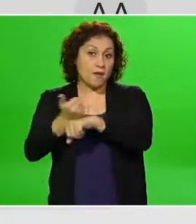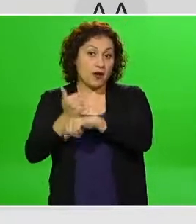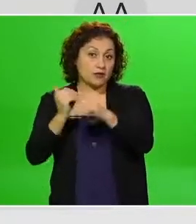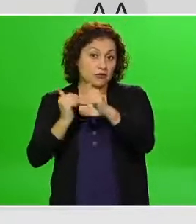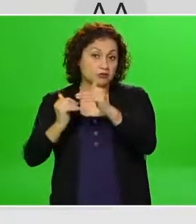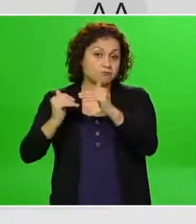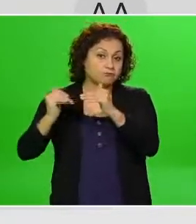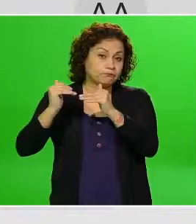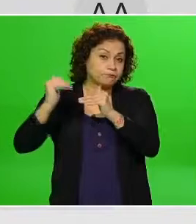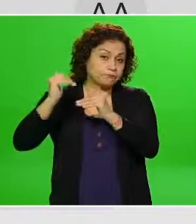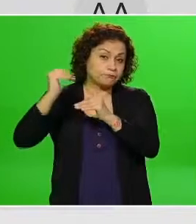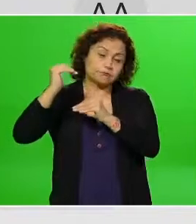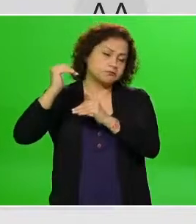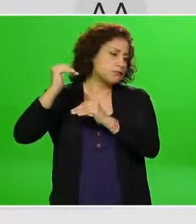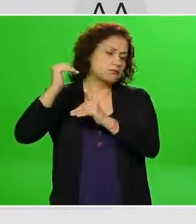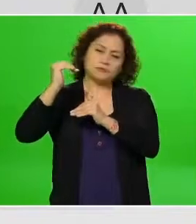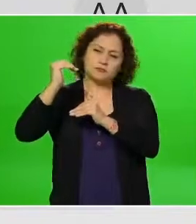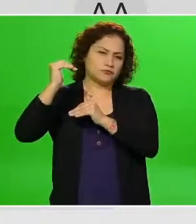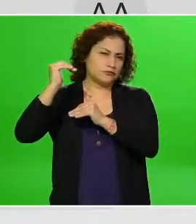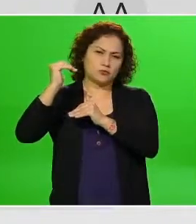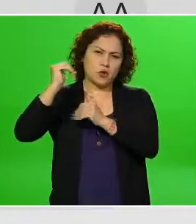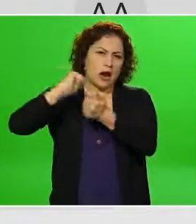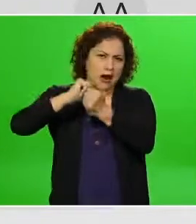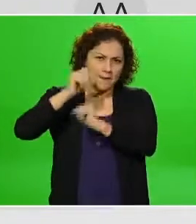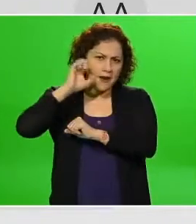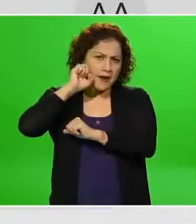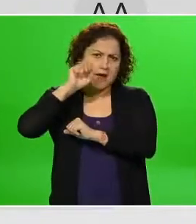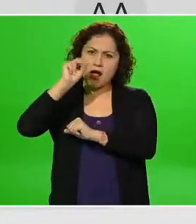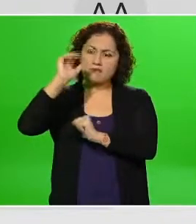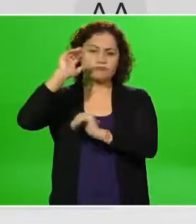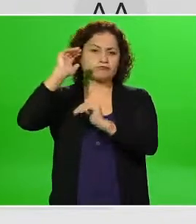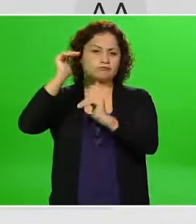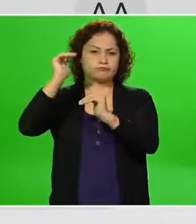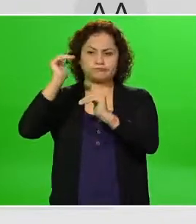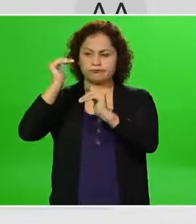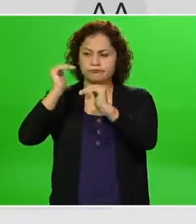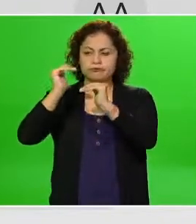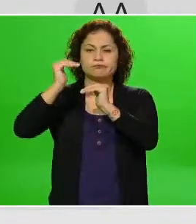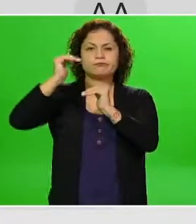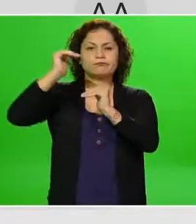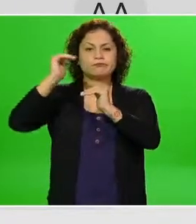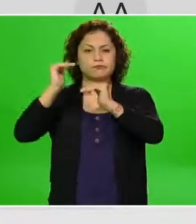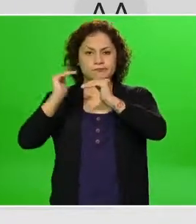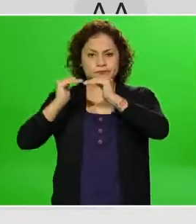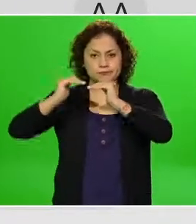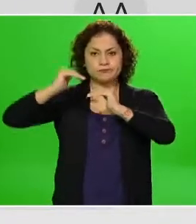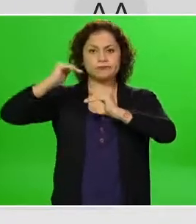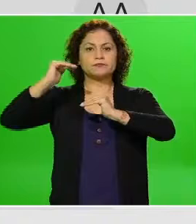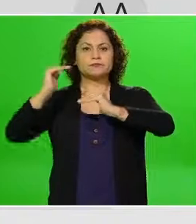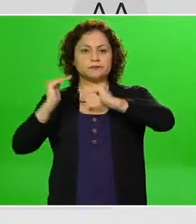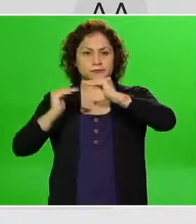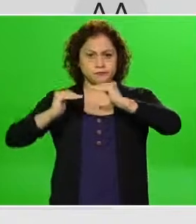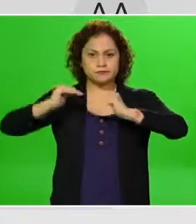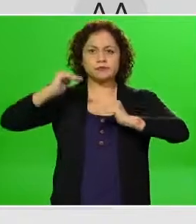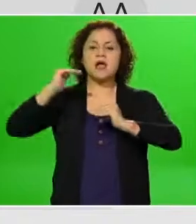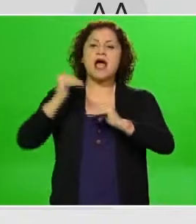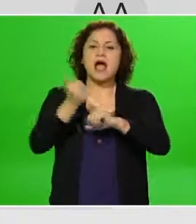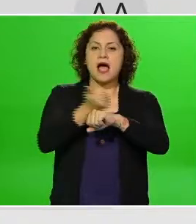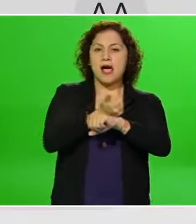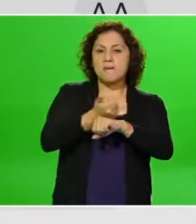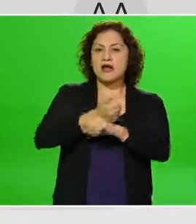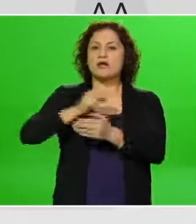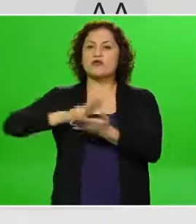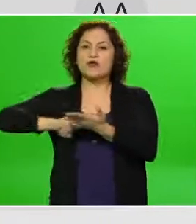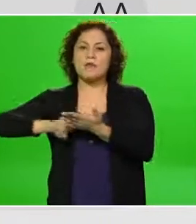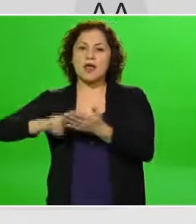o que una tendencia hacia el naranja, realmente es una tendencia que está borderline y que está pegada al verde. Y que entonces